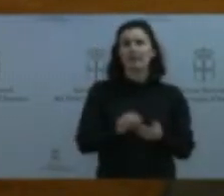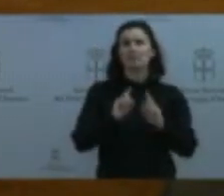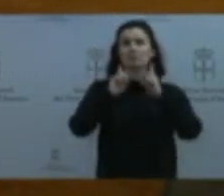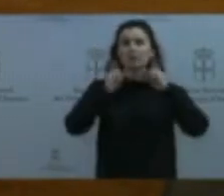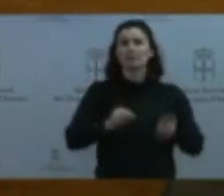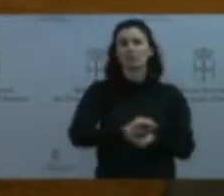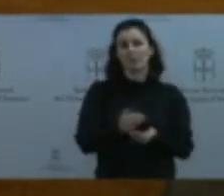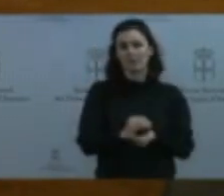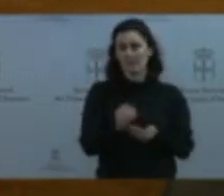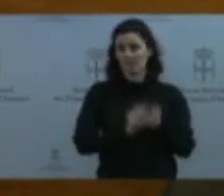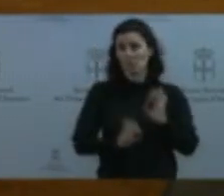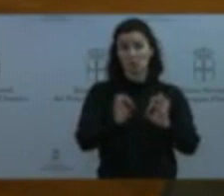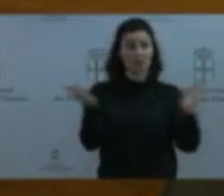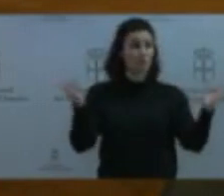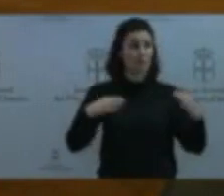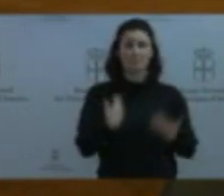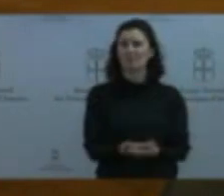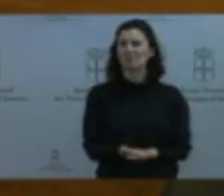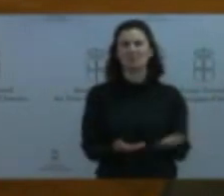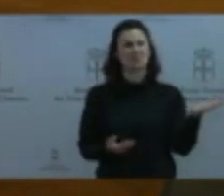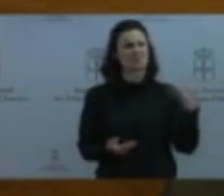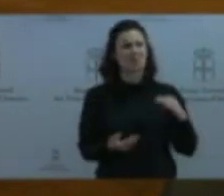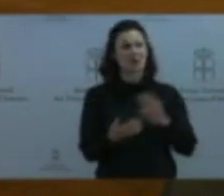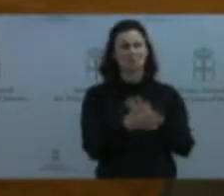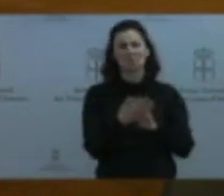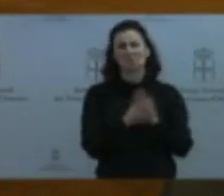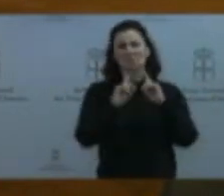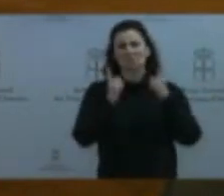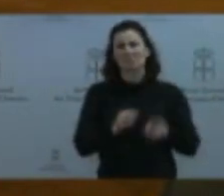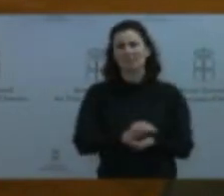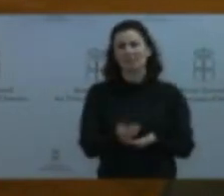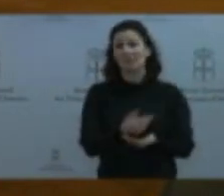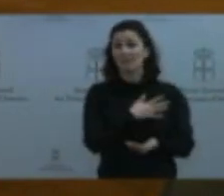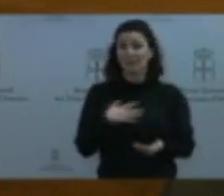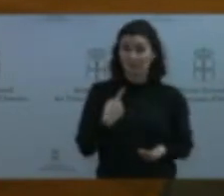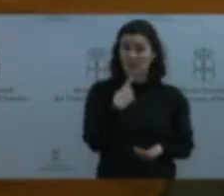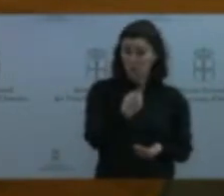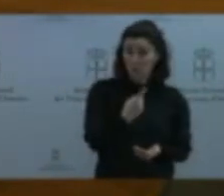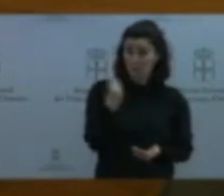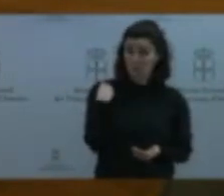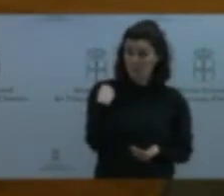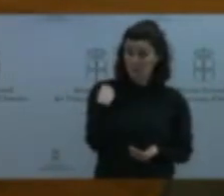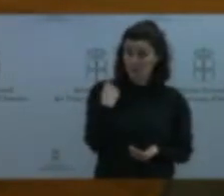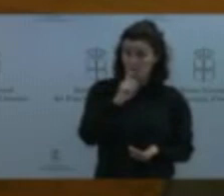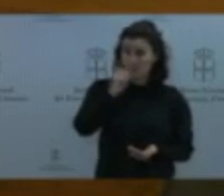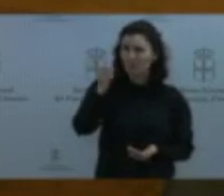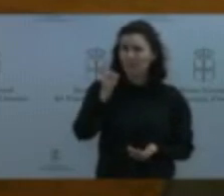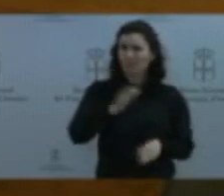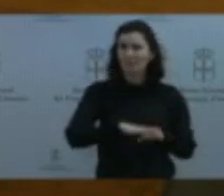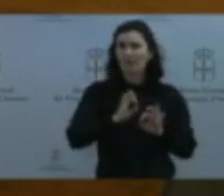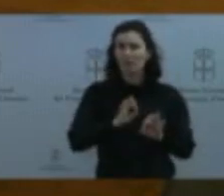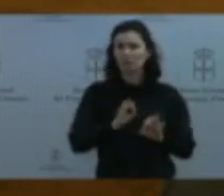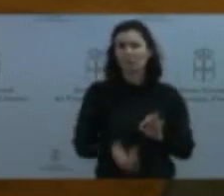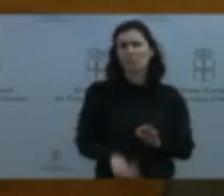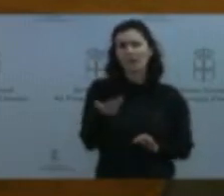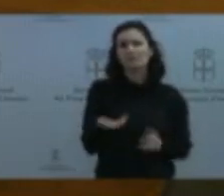Ustedes hablan del caso Niemeyer. ¿Quiere que le cite las penas que pide en este caso la Fundación, que piden para alto, más altas que la Fiscalía? ¿Es connivencia eso con hechos